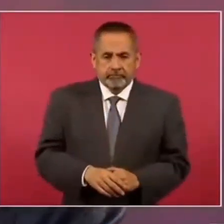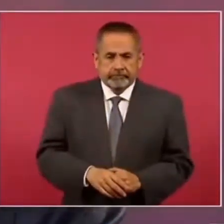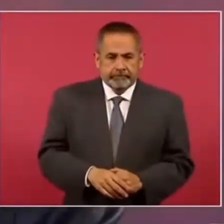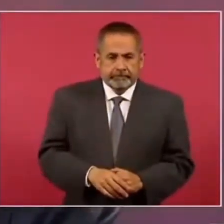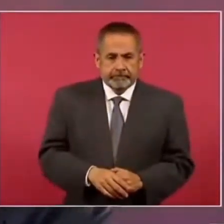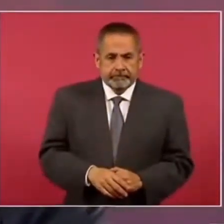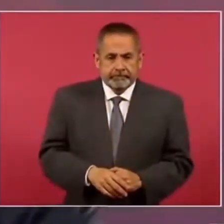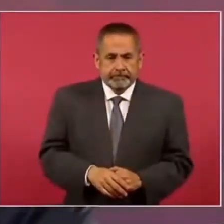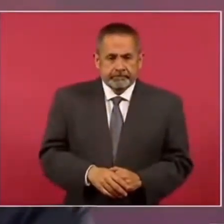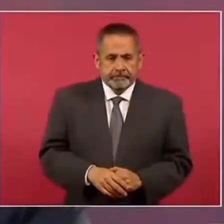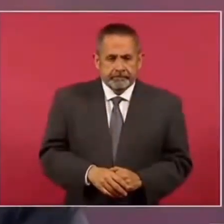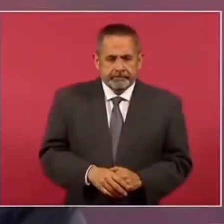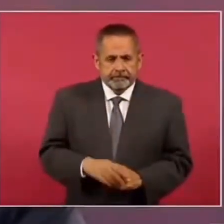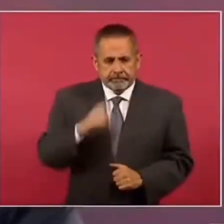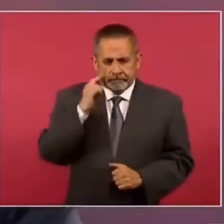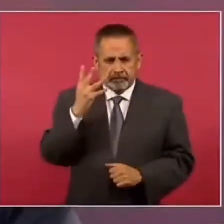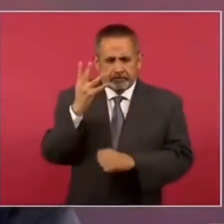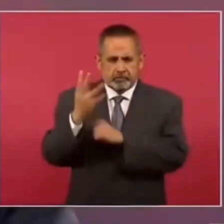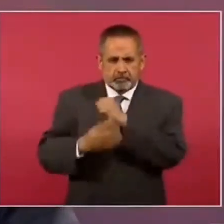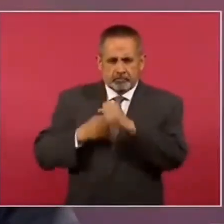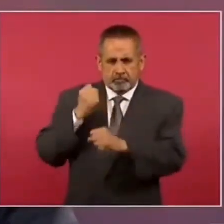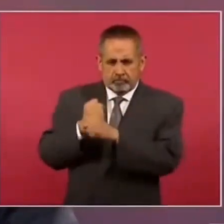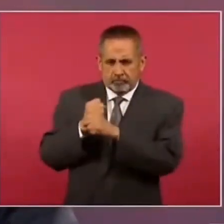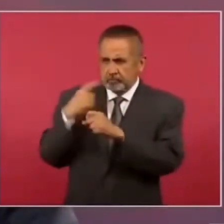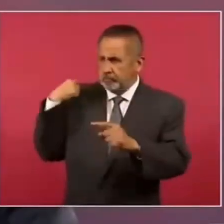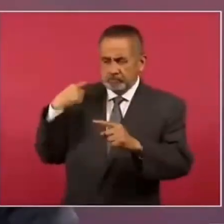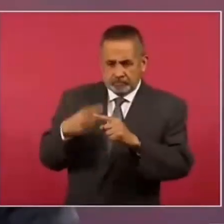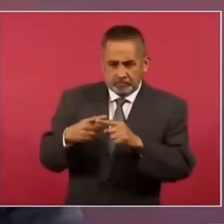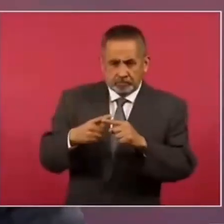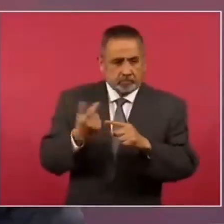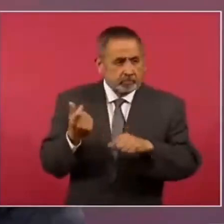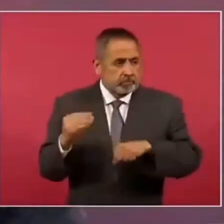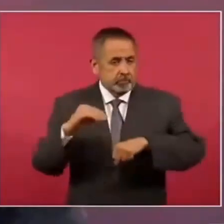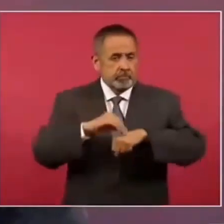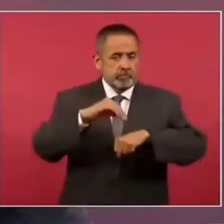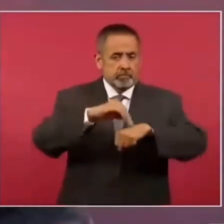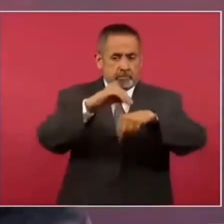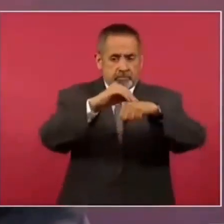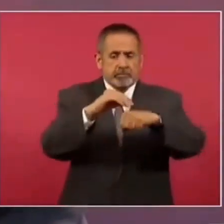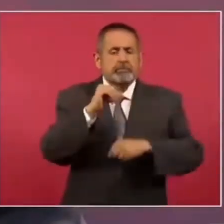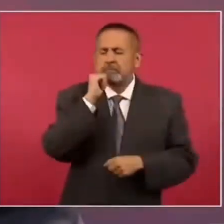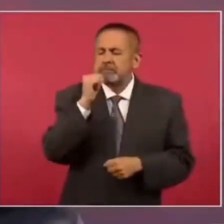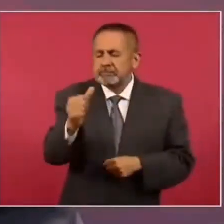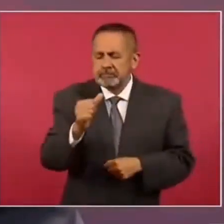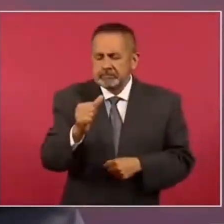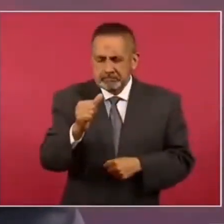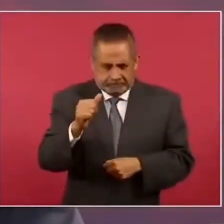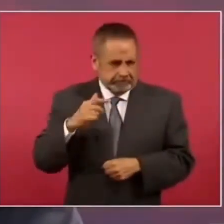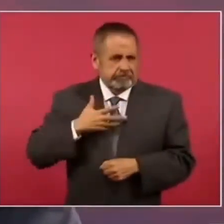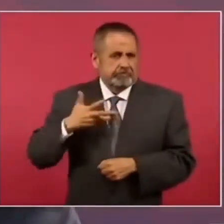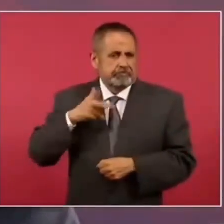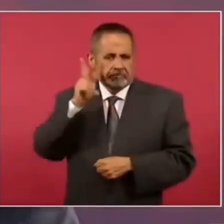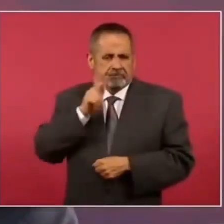En más de 4 años no han habido aumentos, y lo puedo probar.